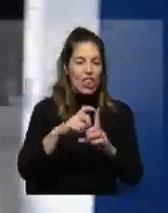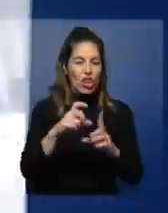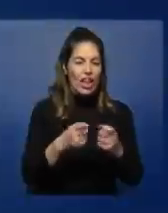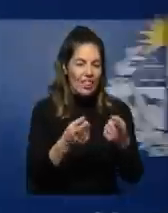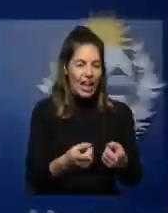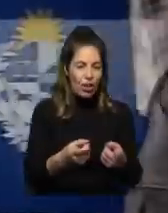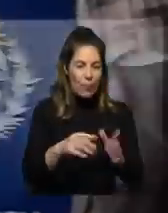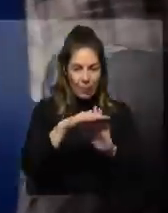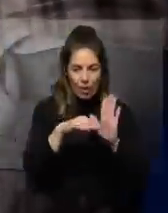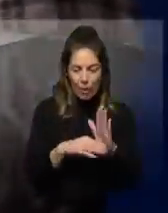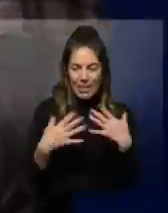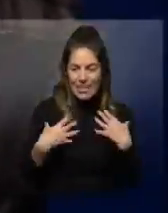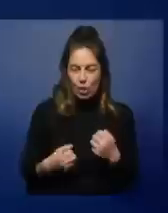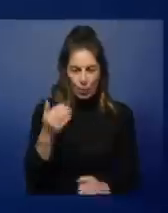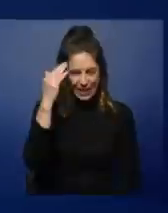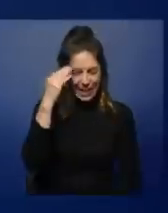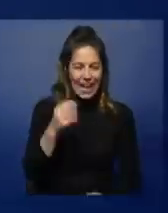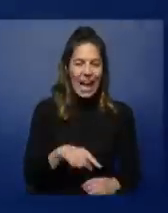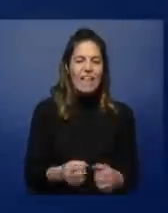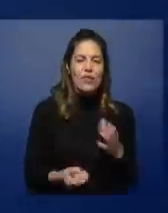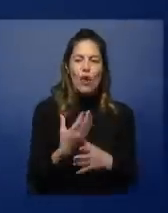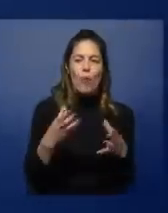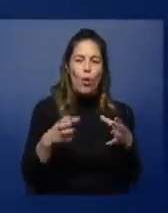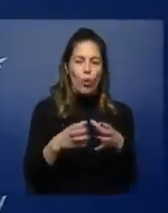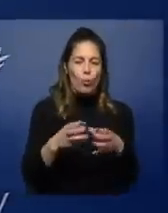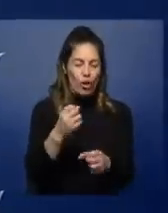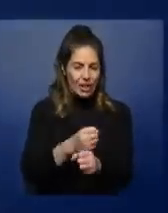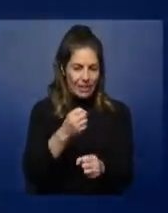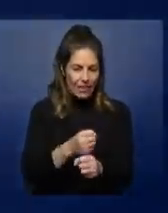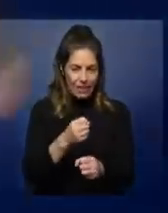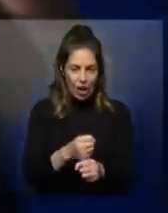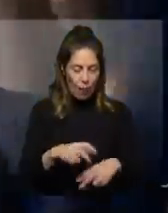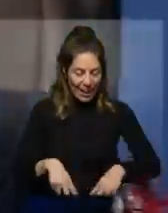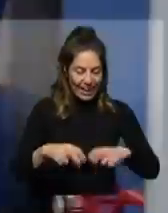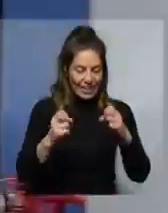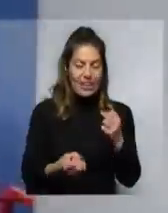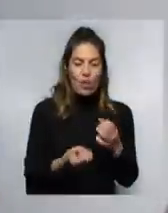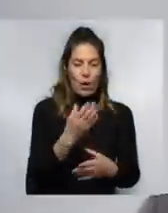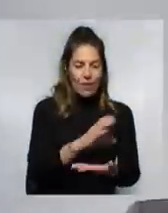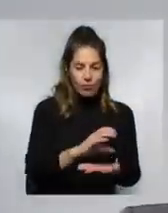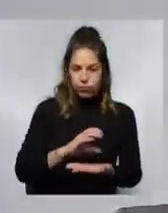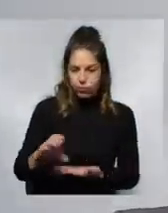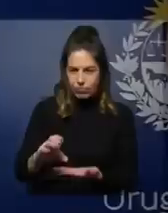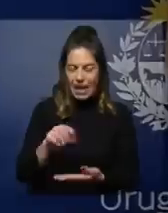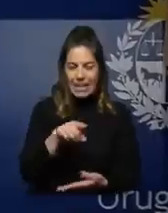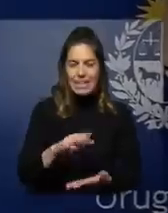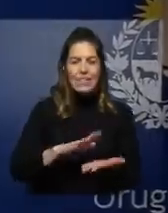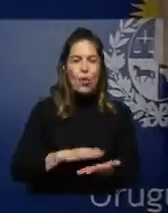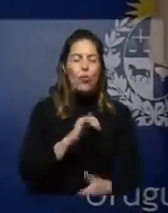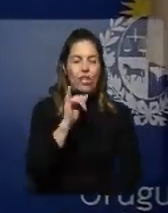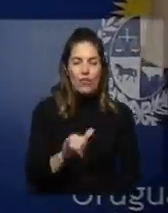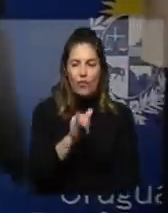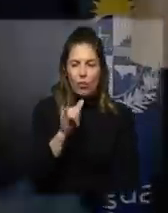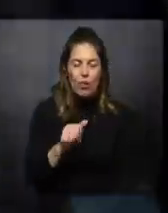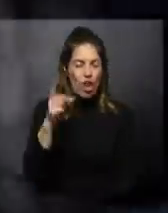Mental para esto se formó un grupo de trabajo entre el gobierno legisladores para analizar nuevas reasignaciones según informó el diputado